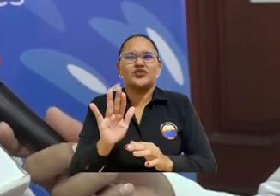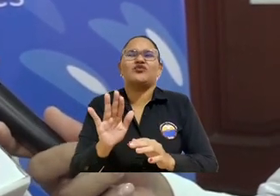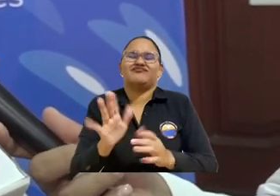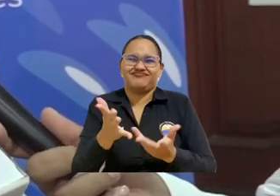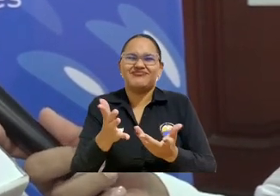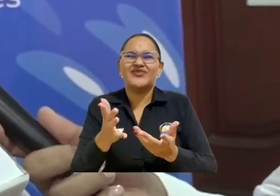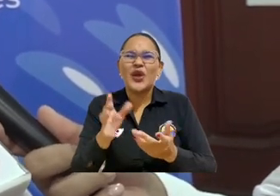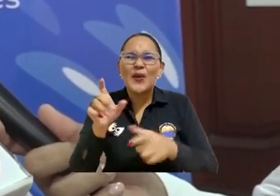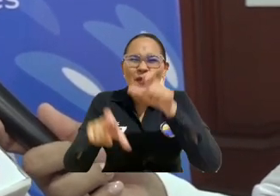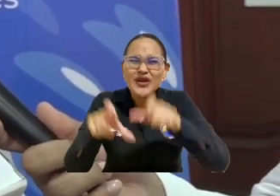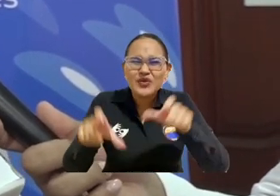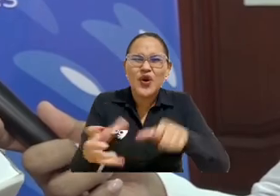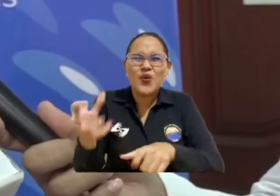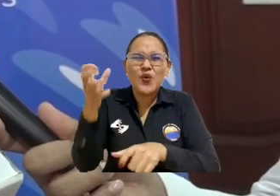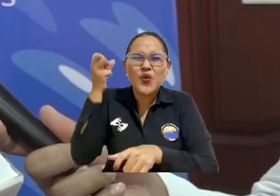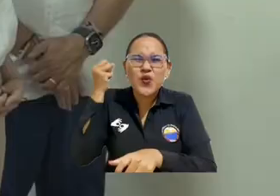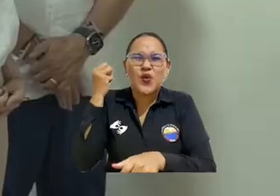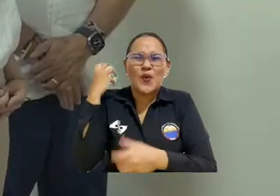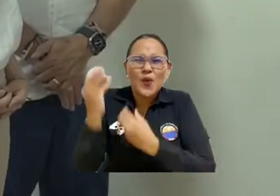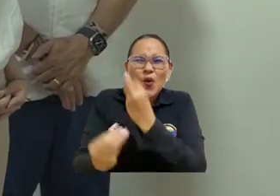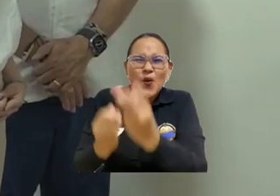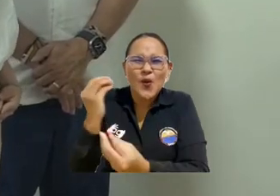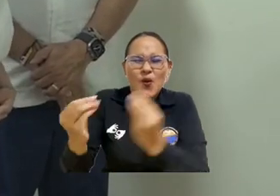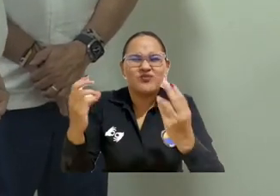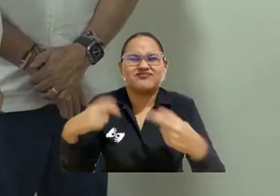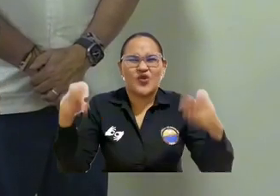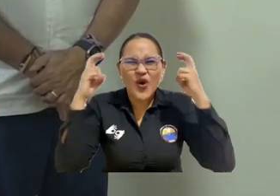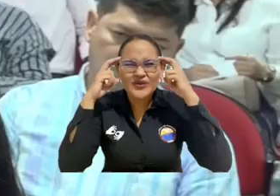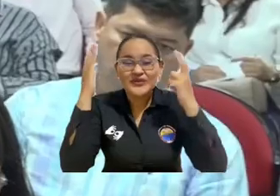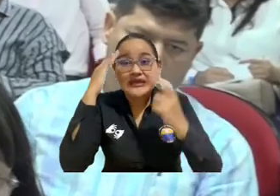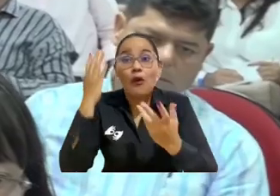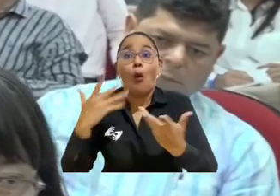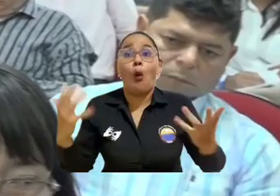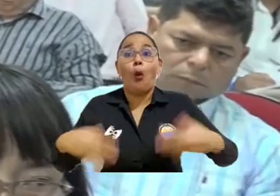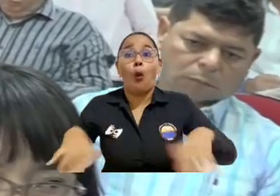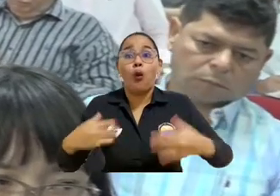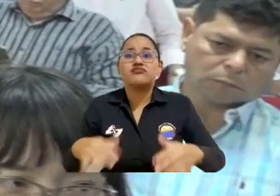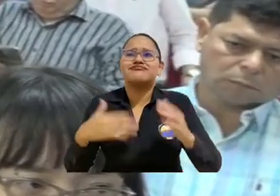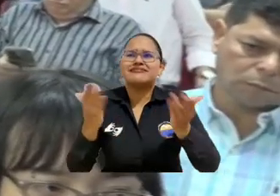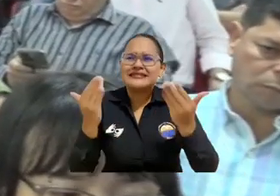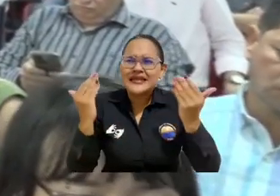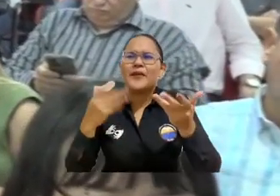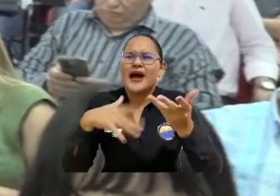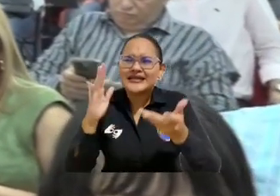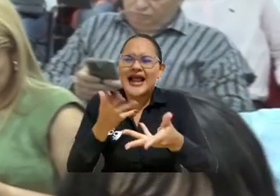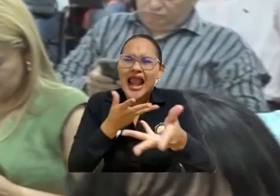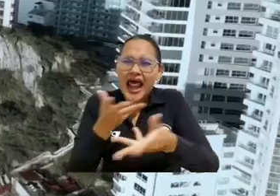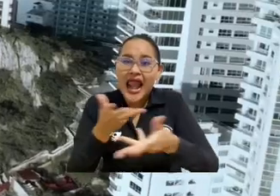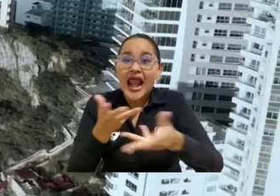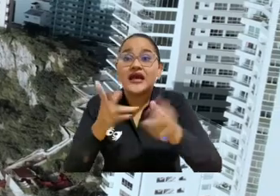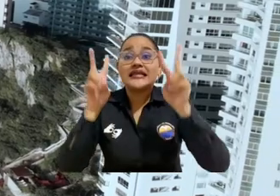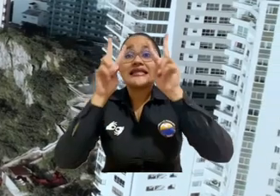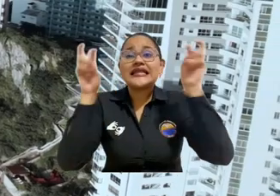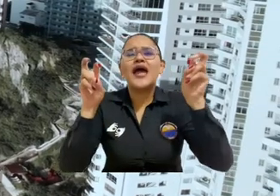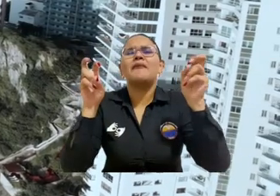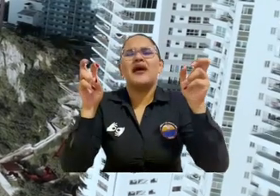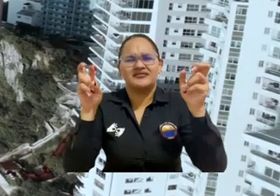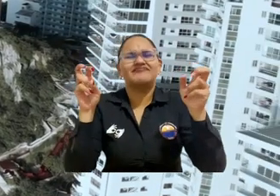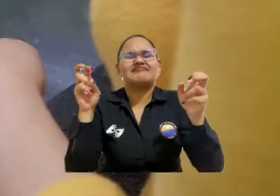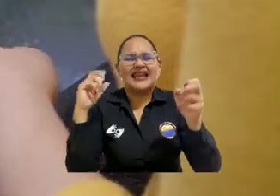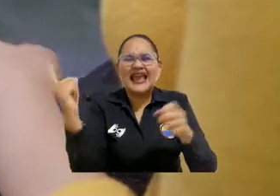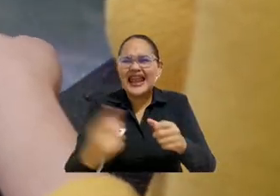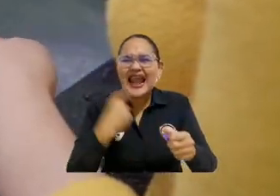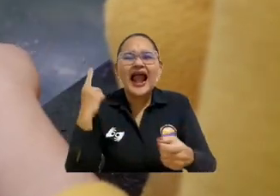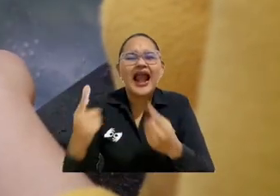sus ancestros y con sus culturas y sus saberes expertos funcionarios y líderes comunitarios dialogaron en torno a la gestión sostenible del